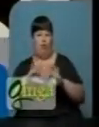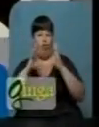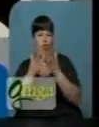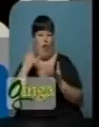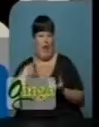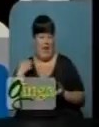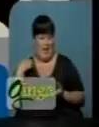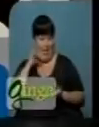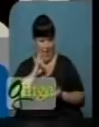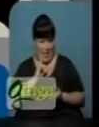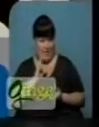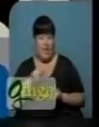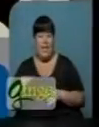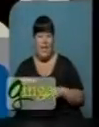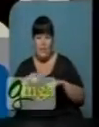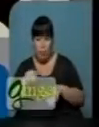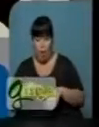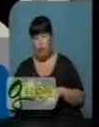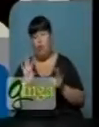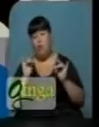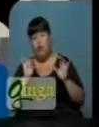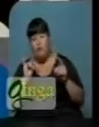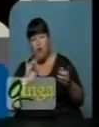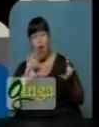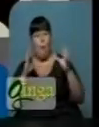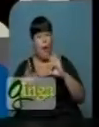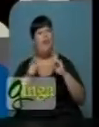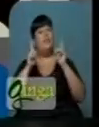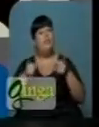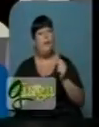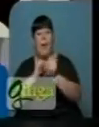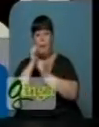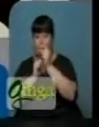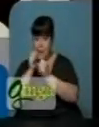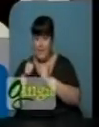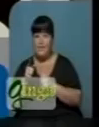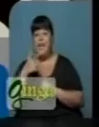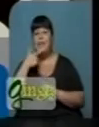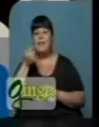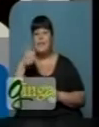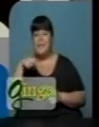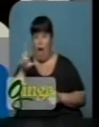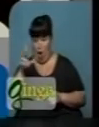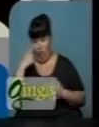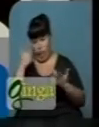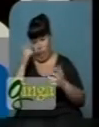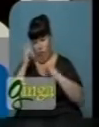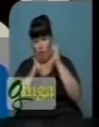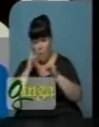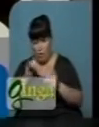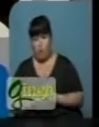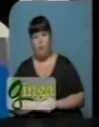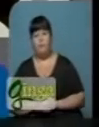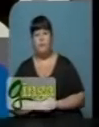de leche en este escenario tan complejo también hay una empresa que es la empresa sancor ya hemos conocido esta información